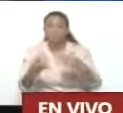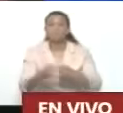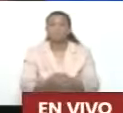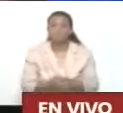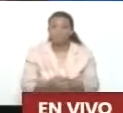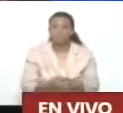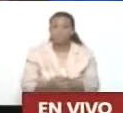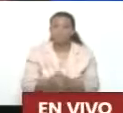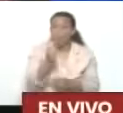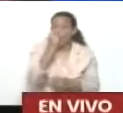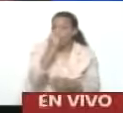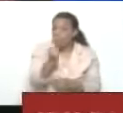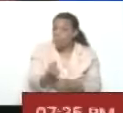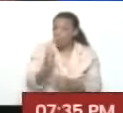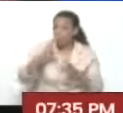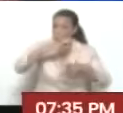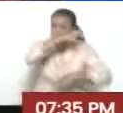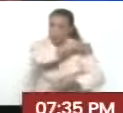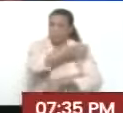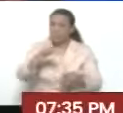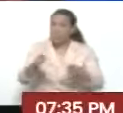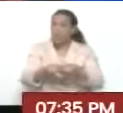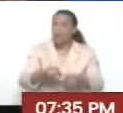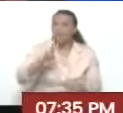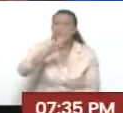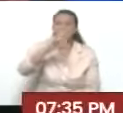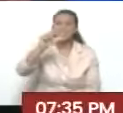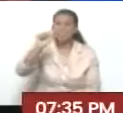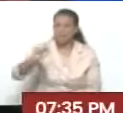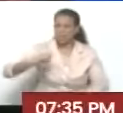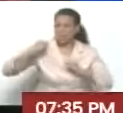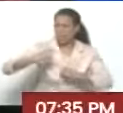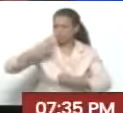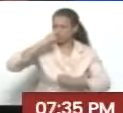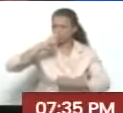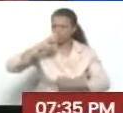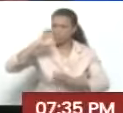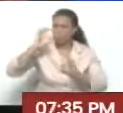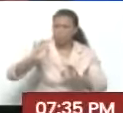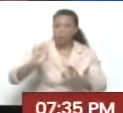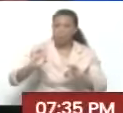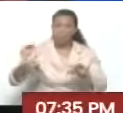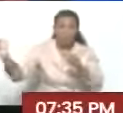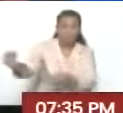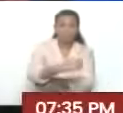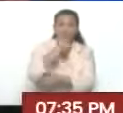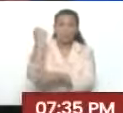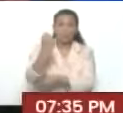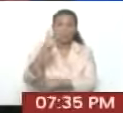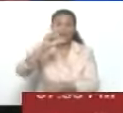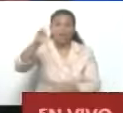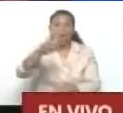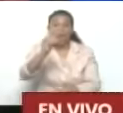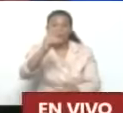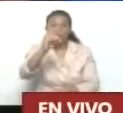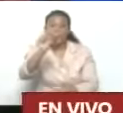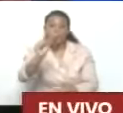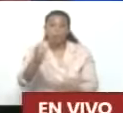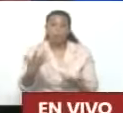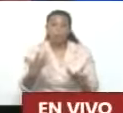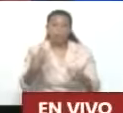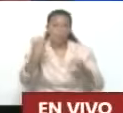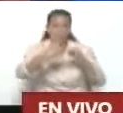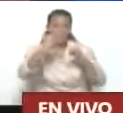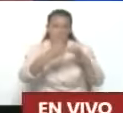Ezequiel Zamora es una especie de Emiliano Zapata, que en Venezuela derrotó los ejércitos de los godos. Los campesinos a caballo, de los apellidos,